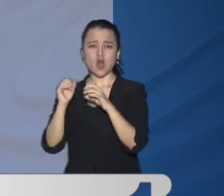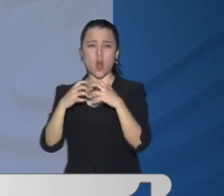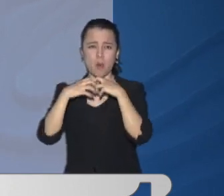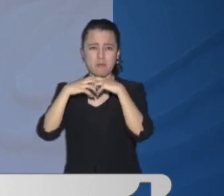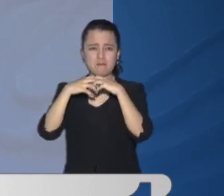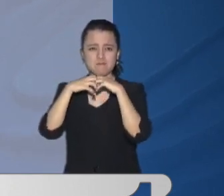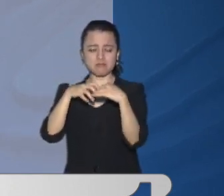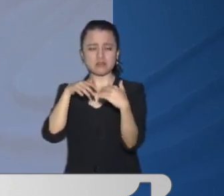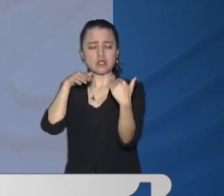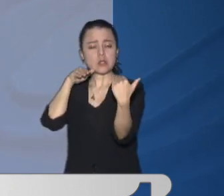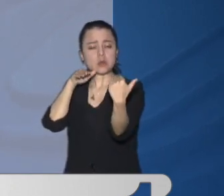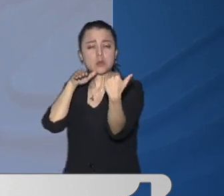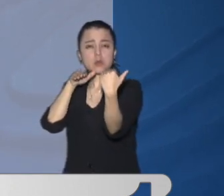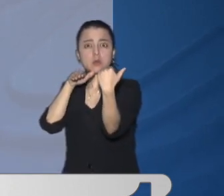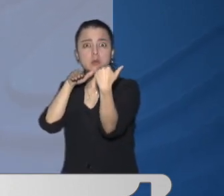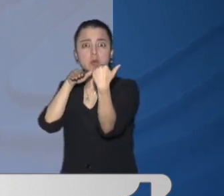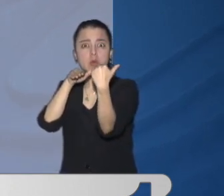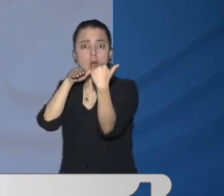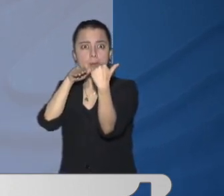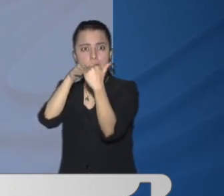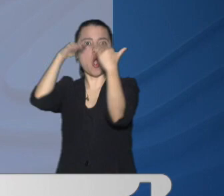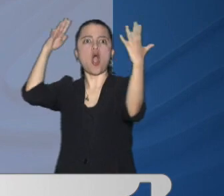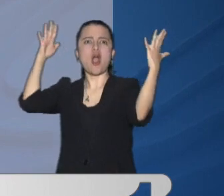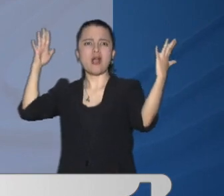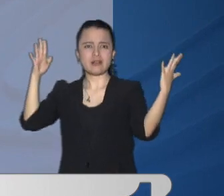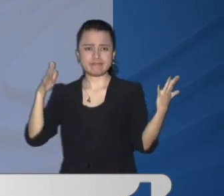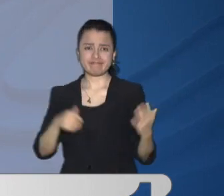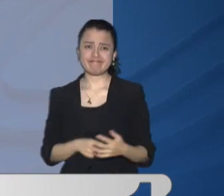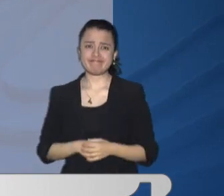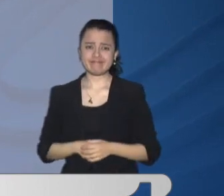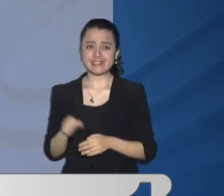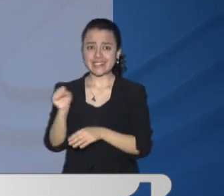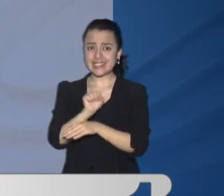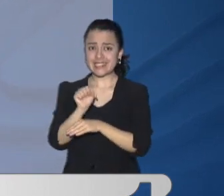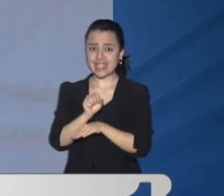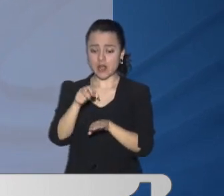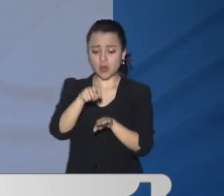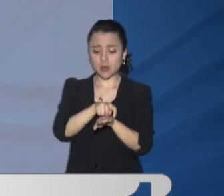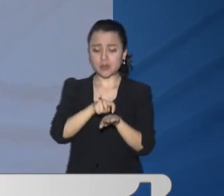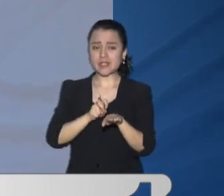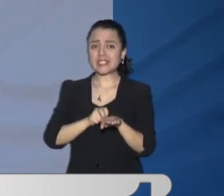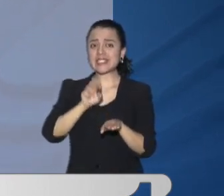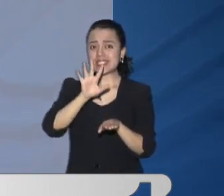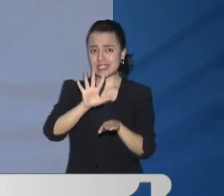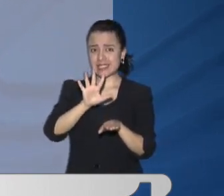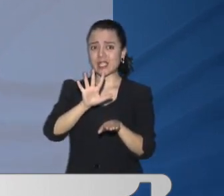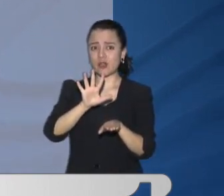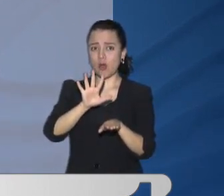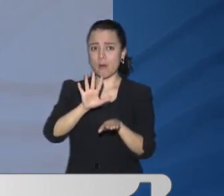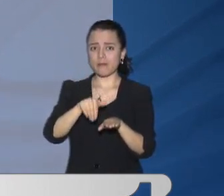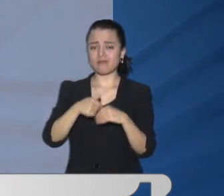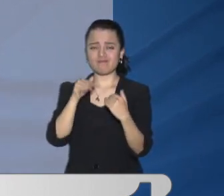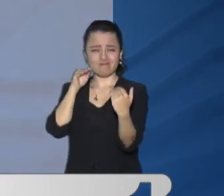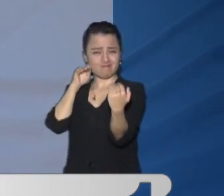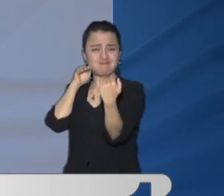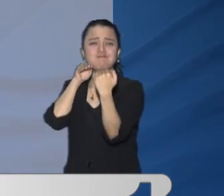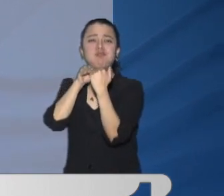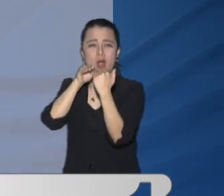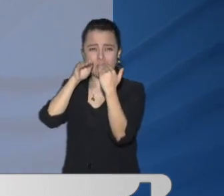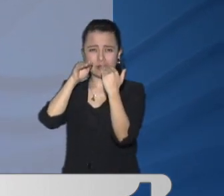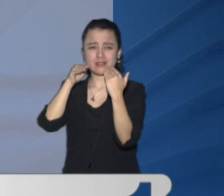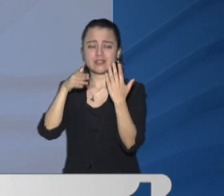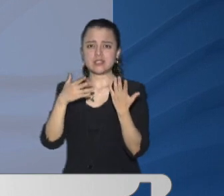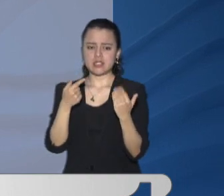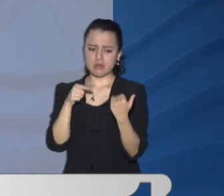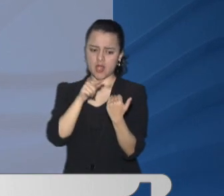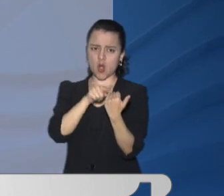el vehículo particular en el cual viajaban 5 hombres rumbo a Santa Marta colisionó de frente contra un tractocamión que se